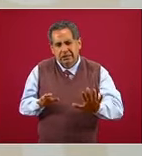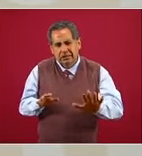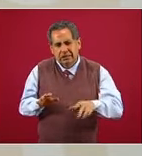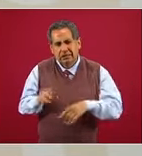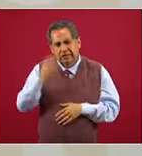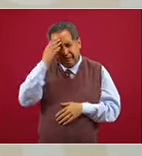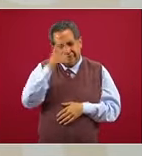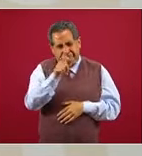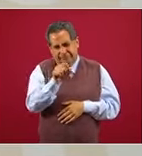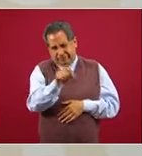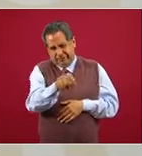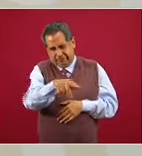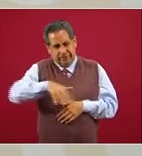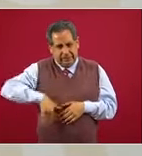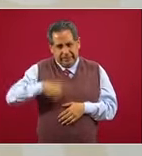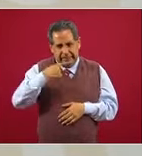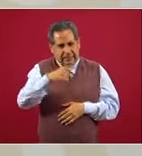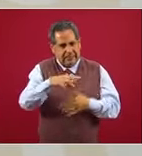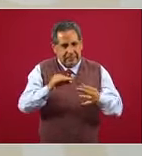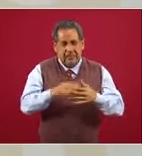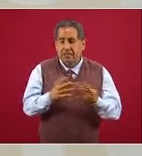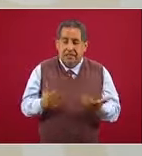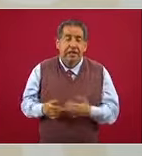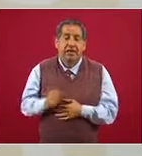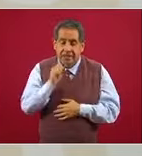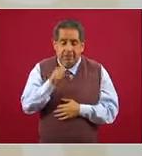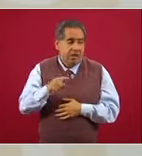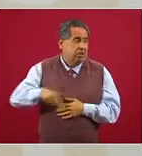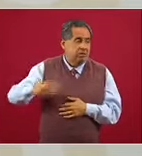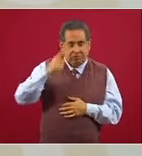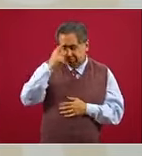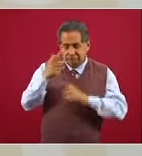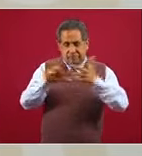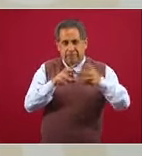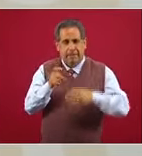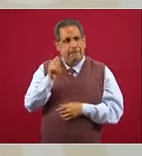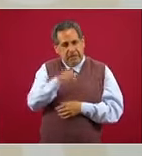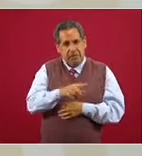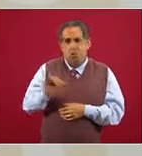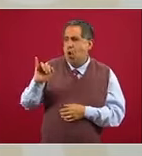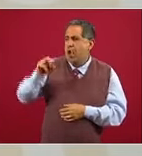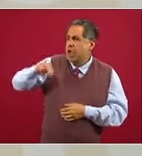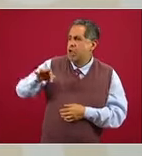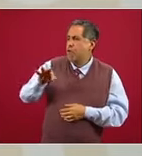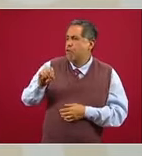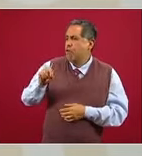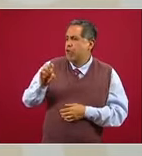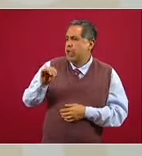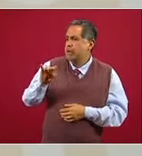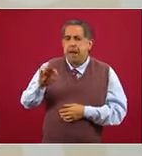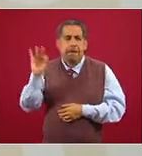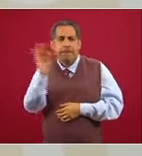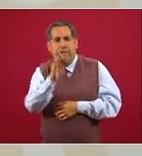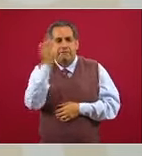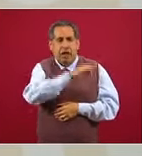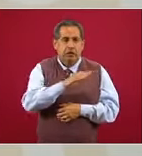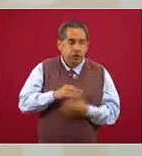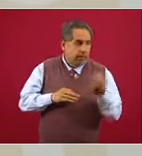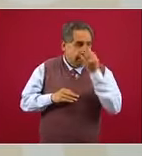digamos características que has comentado también se ven afectadas por la infodemia. Entonces, mientras tengamos